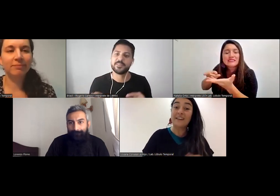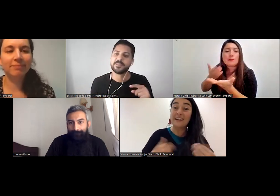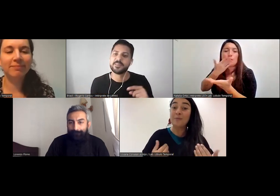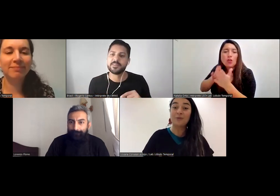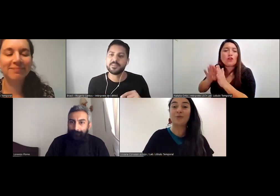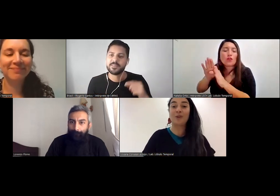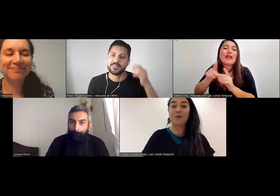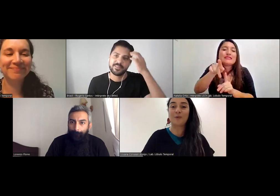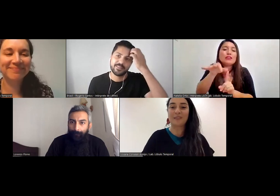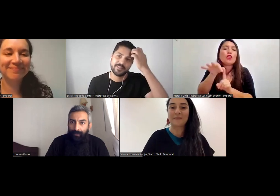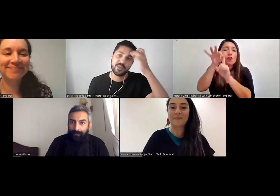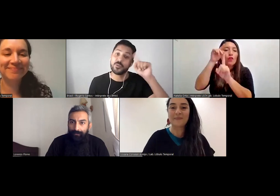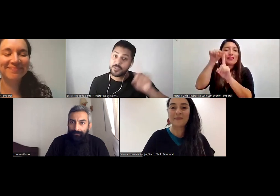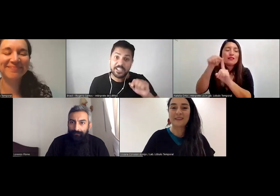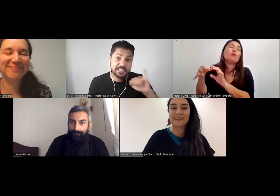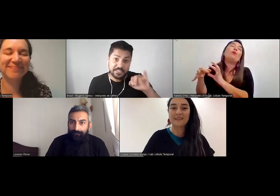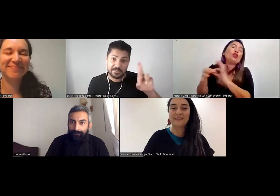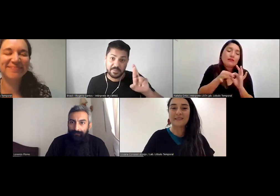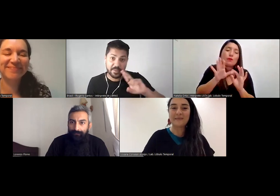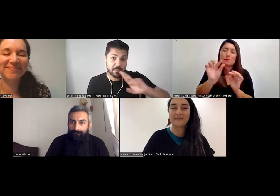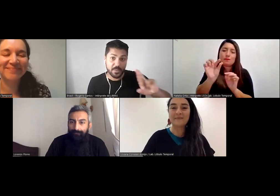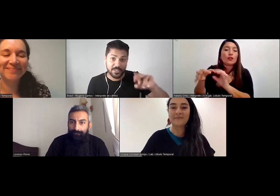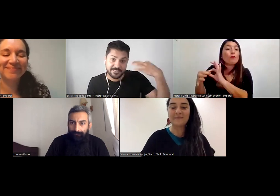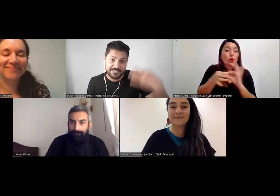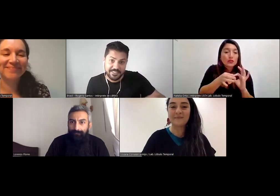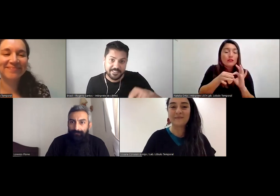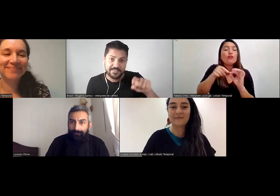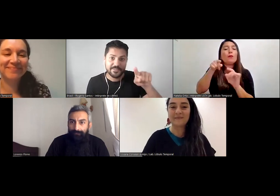Lorenzo, si habré respondido todas tus preguntas.